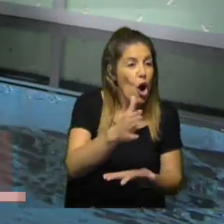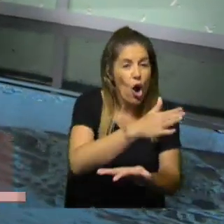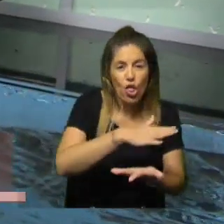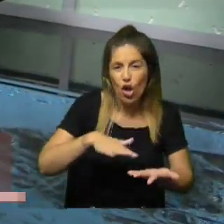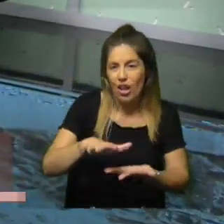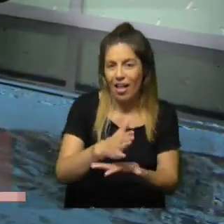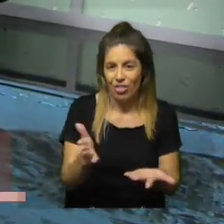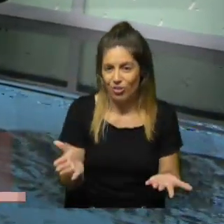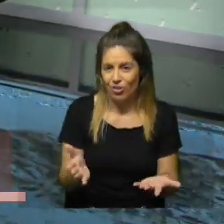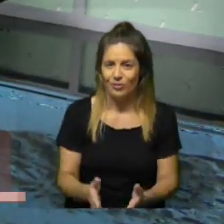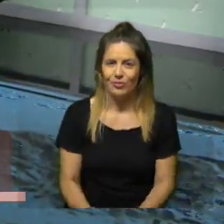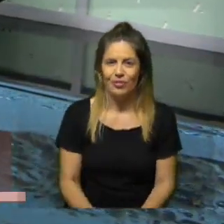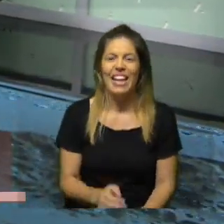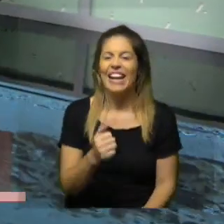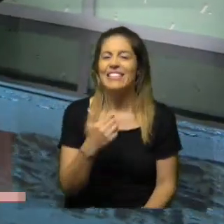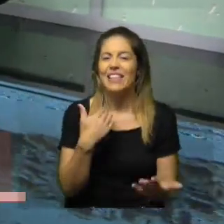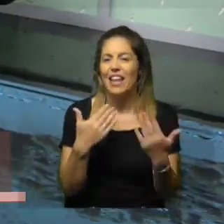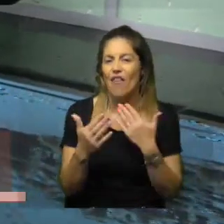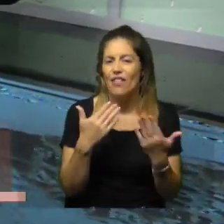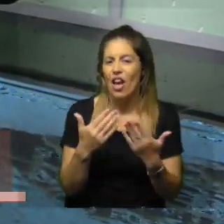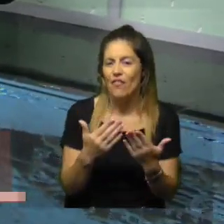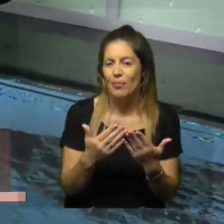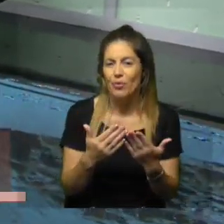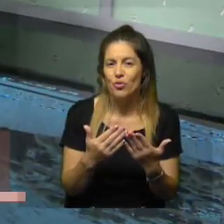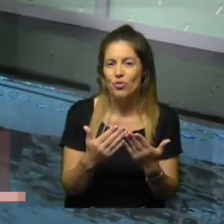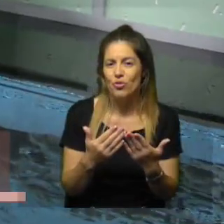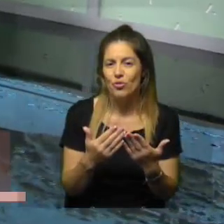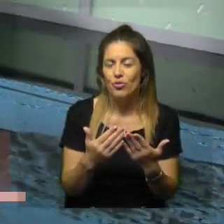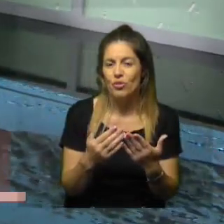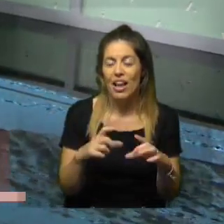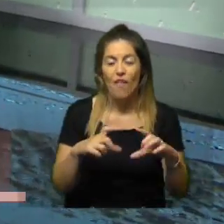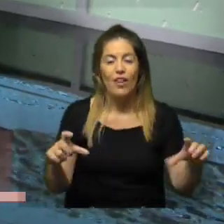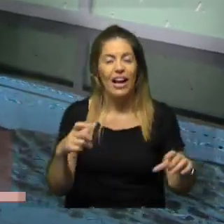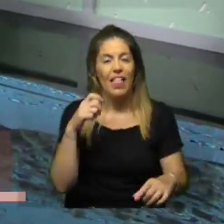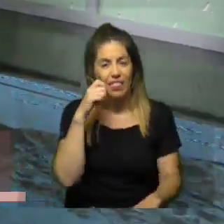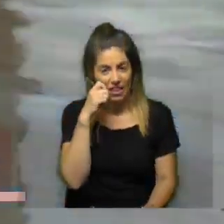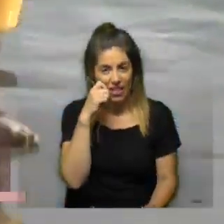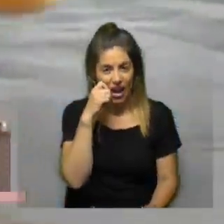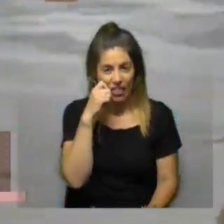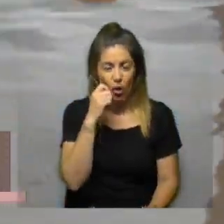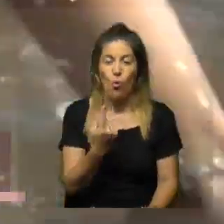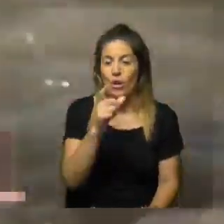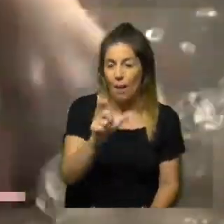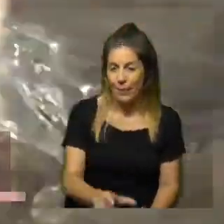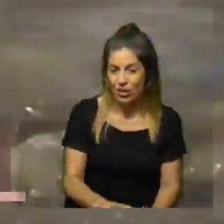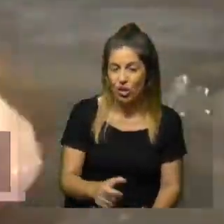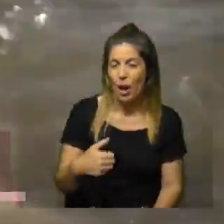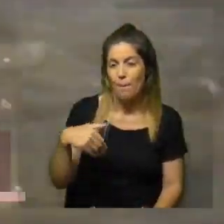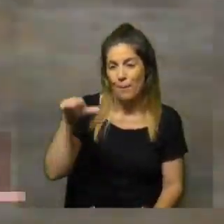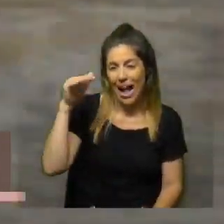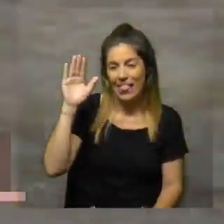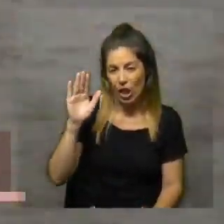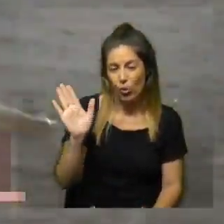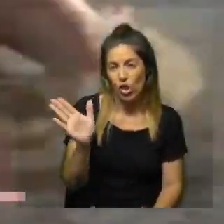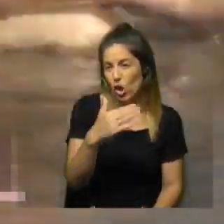está. Recién hablábamos de las franjas etarias, de alguna manera, ¿no? Una persona más veterana ya tomó todo